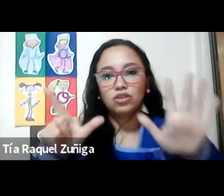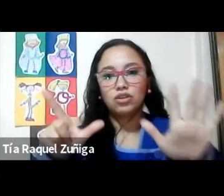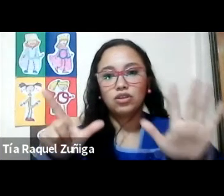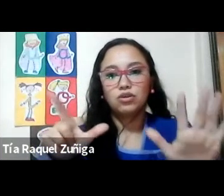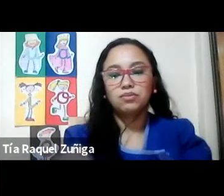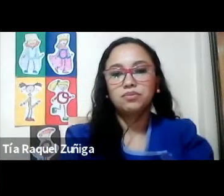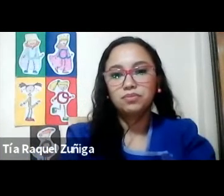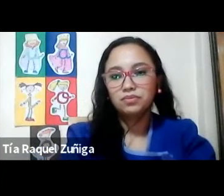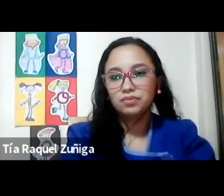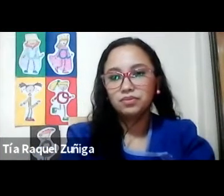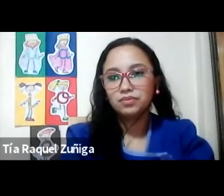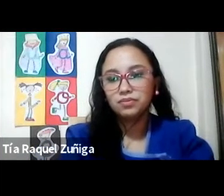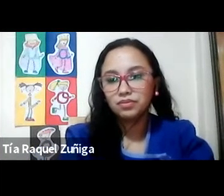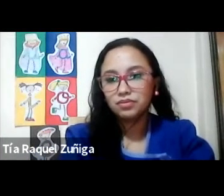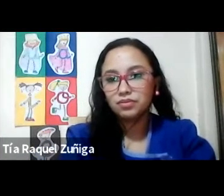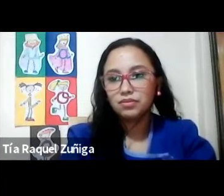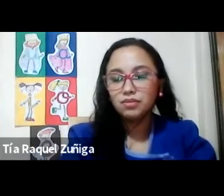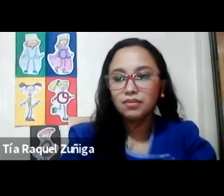dio.